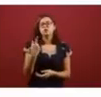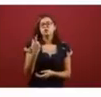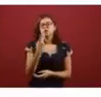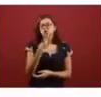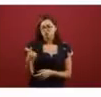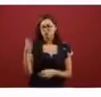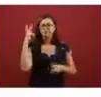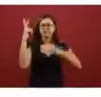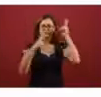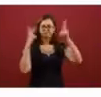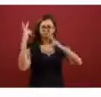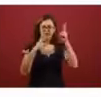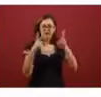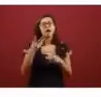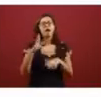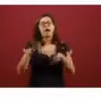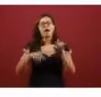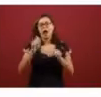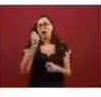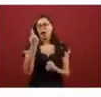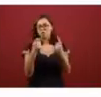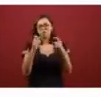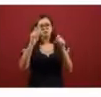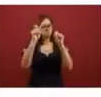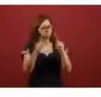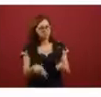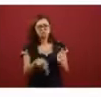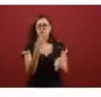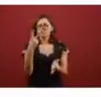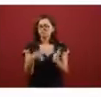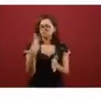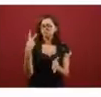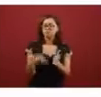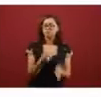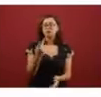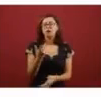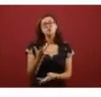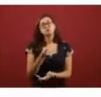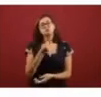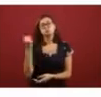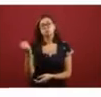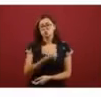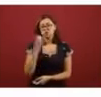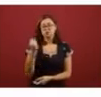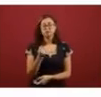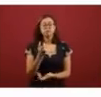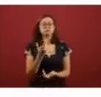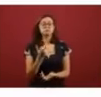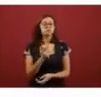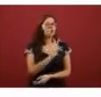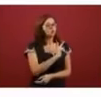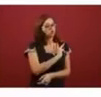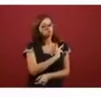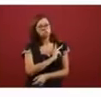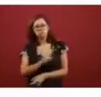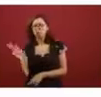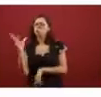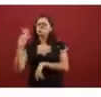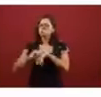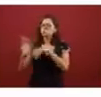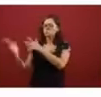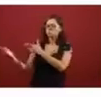quejas son repetidas sobre las mismas estaciones de servicio. Afortunadamente, en esta semana todos se permitieron